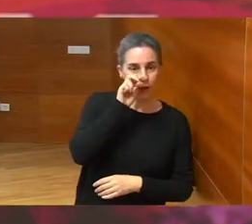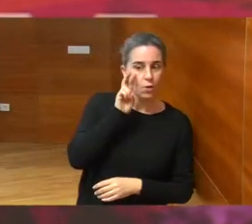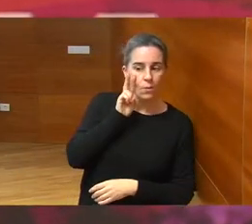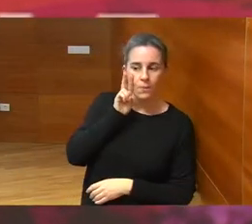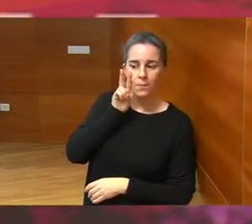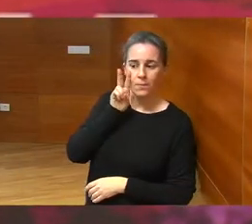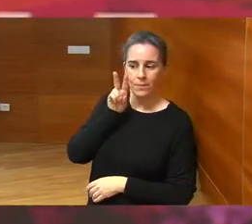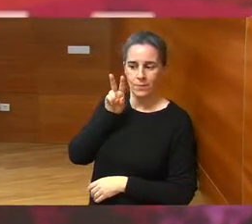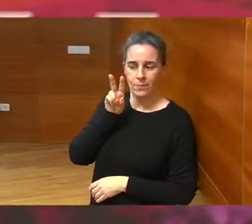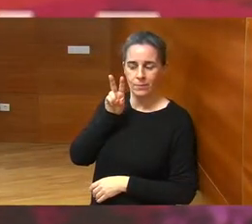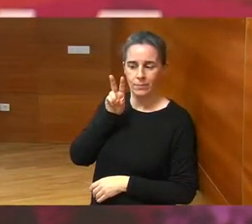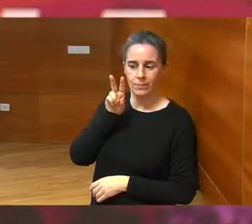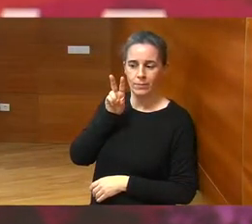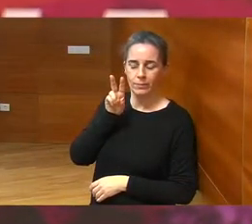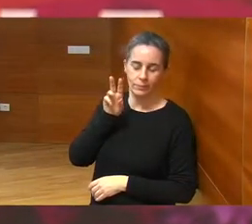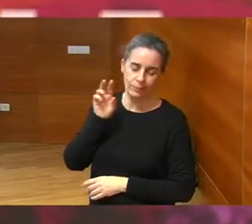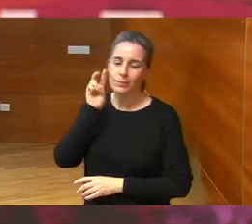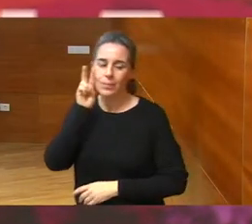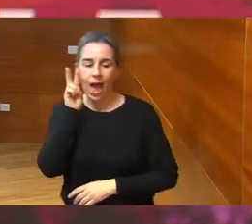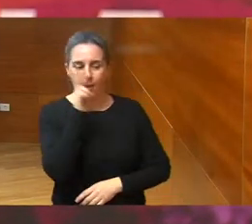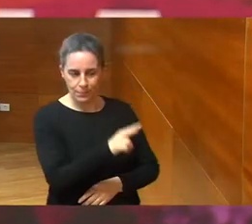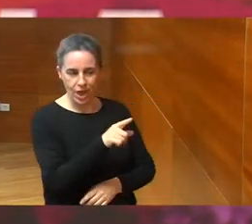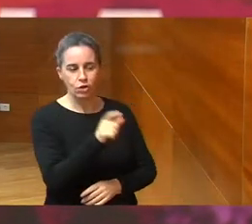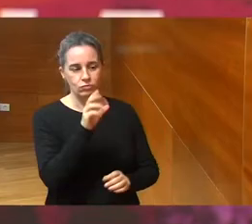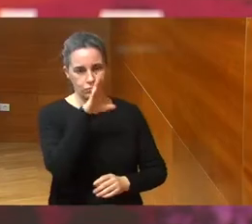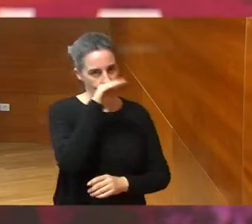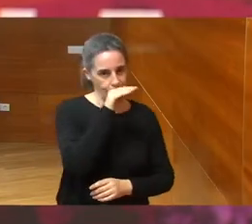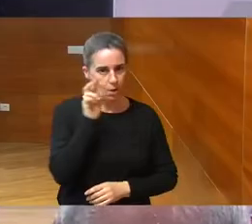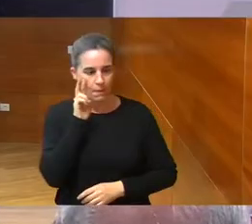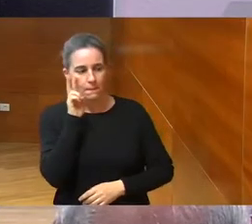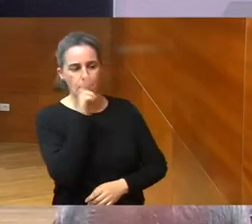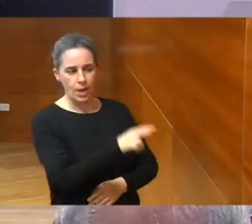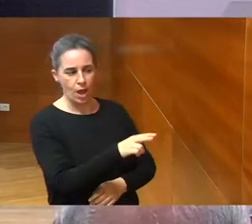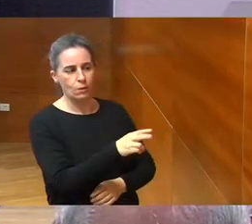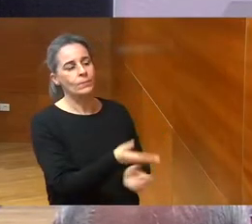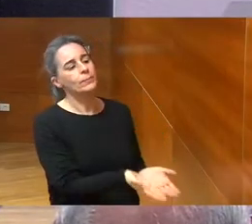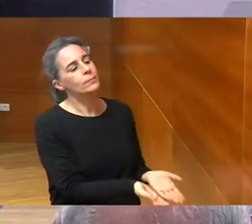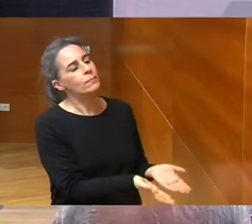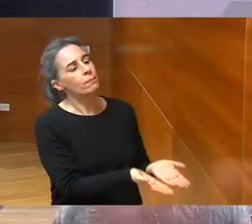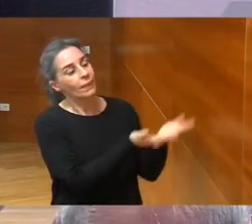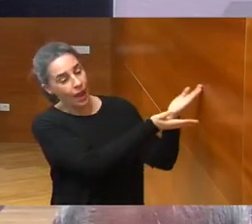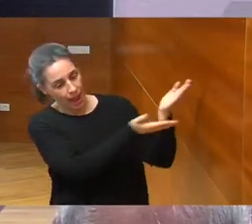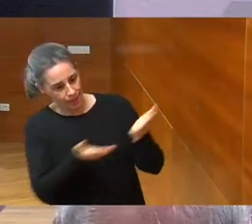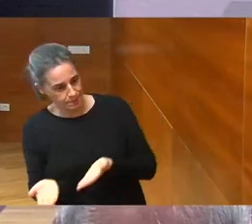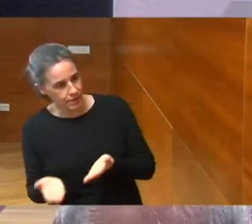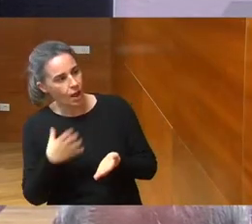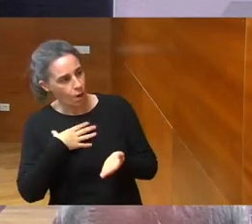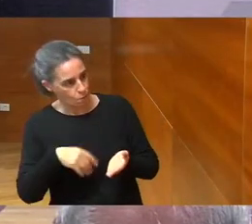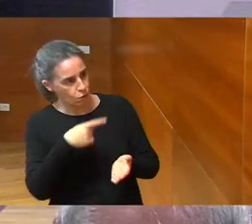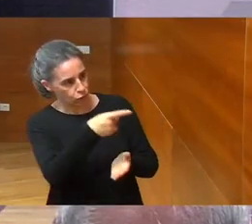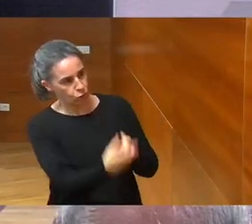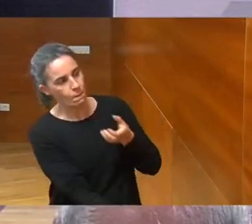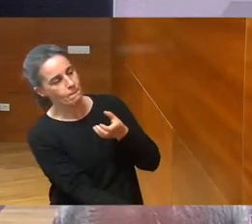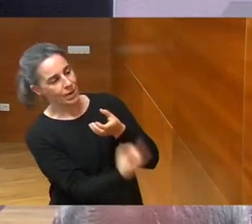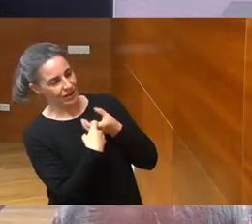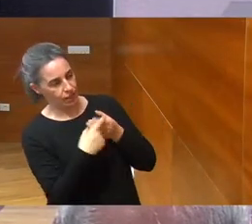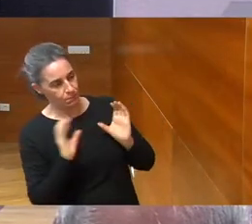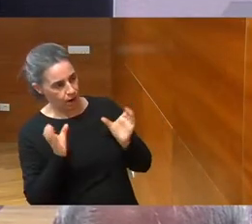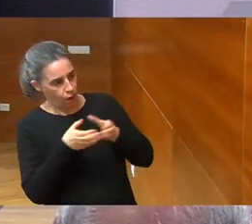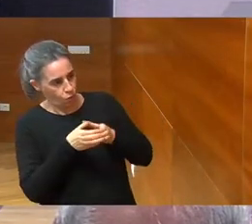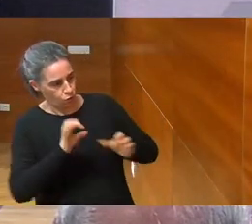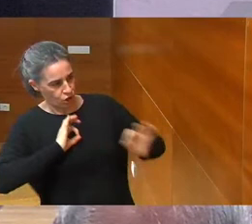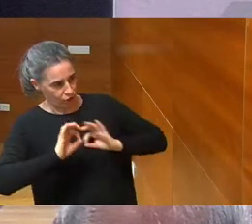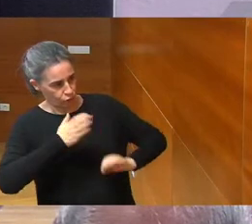eh propusieron Ya entrar a formar parte de la compañía una oferta que Elisa Pues se declinó